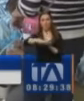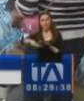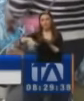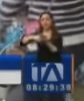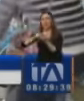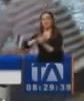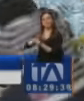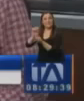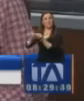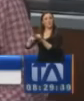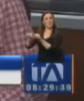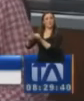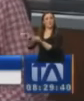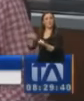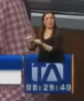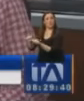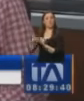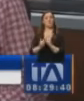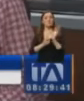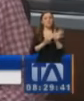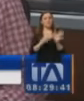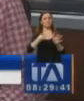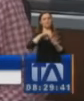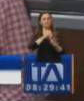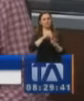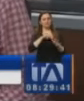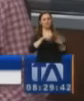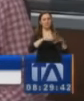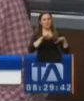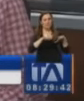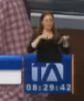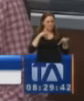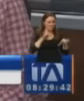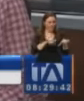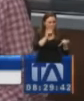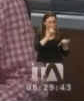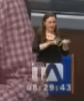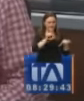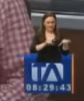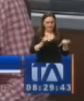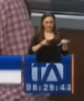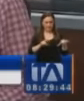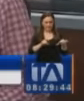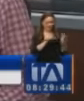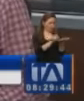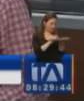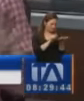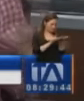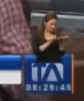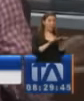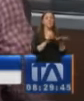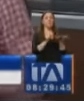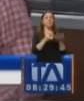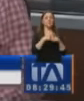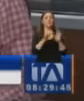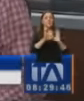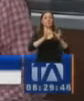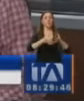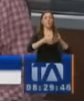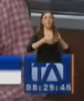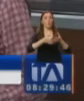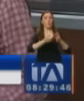por el fuerte sismo. Tratar de mapear la oferta de necesidades. Entonces lo que ellos quieren hacer es distribuir en un